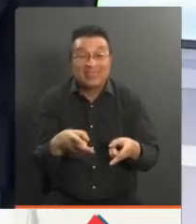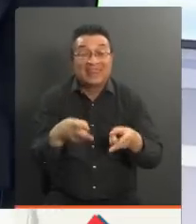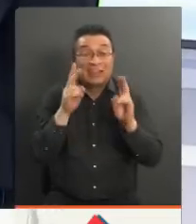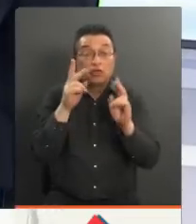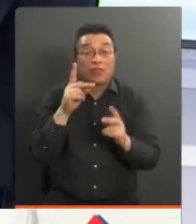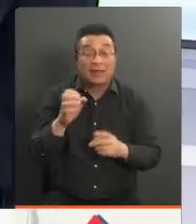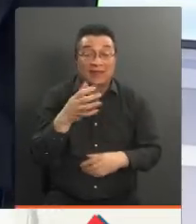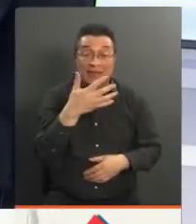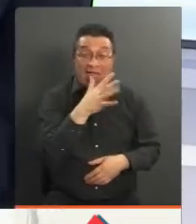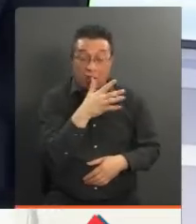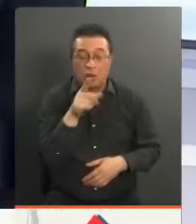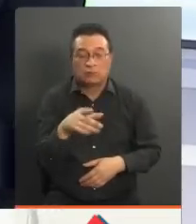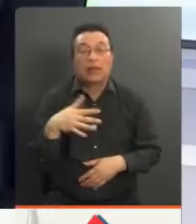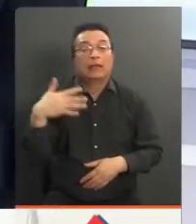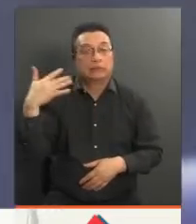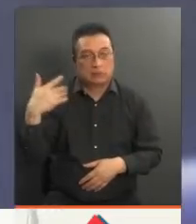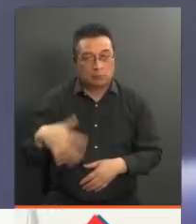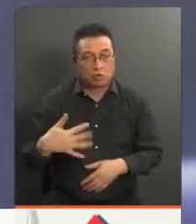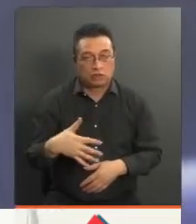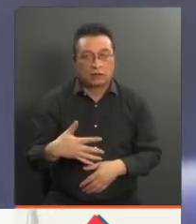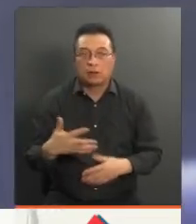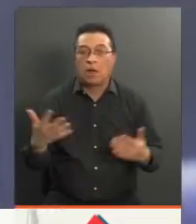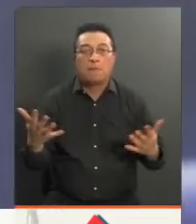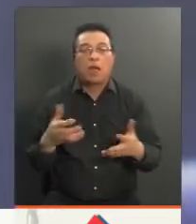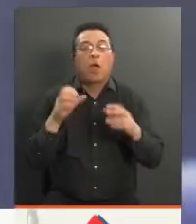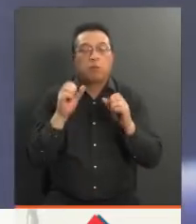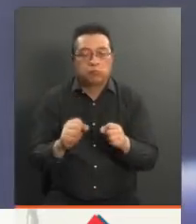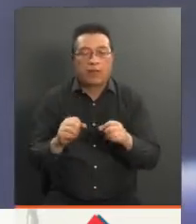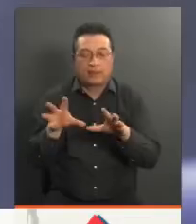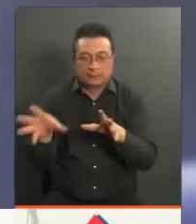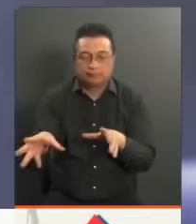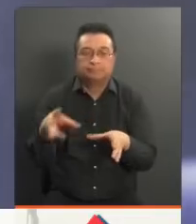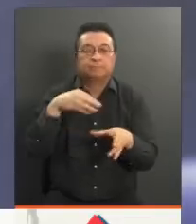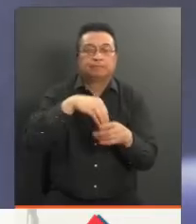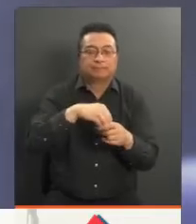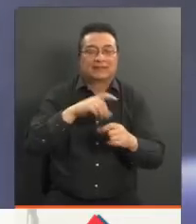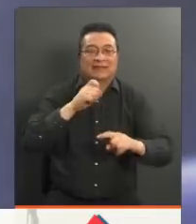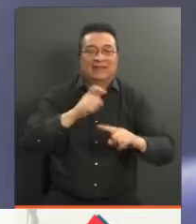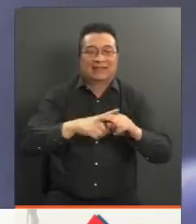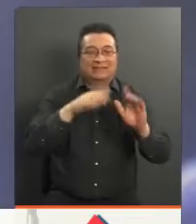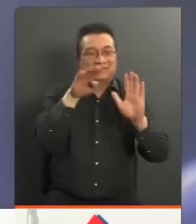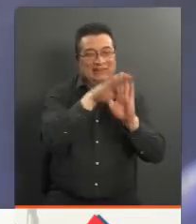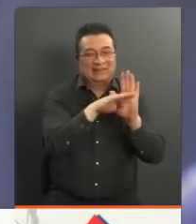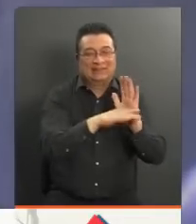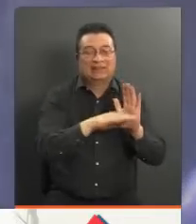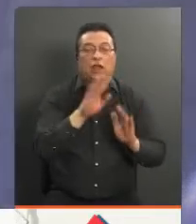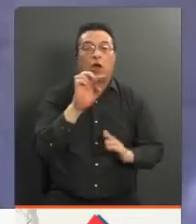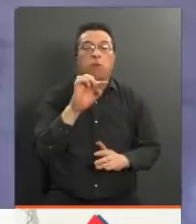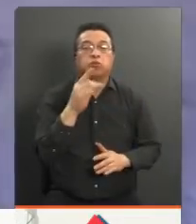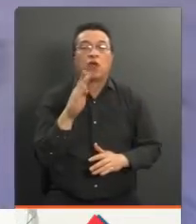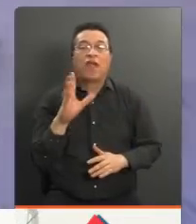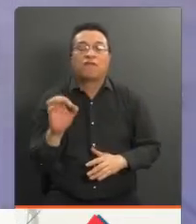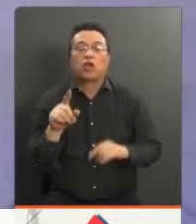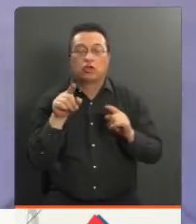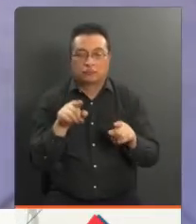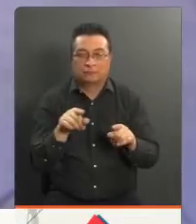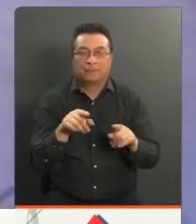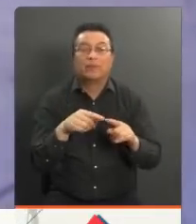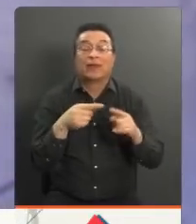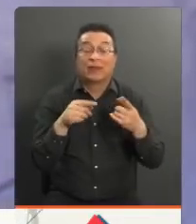fue clave, diría yo, para poder incorporar a la ex lista del pueblo, a varios constituyentes de la ex lista del pueblo